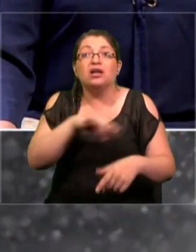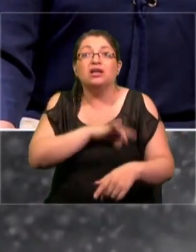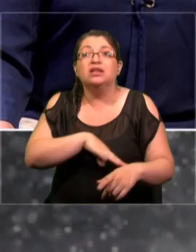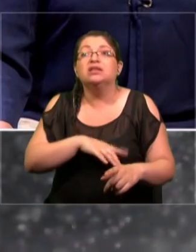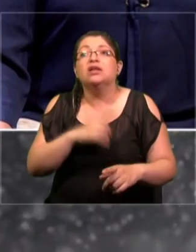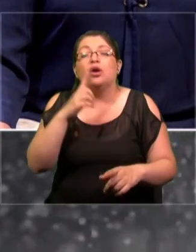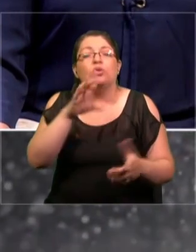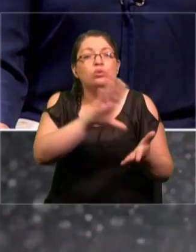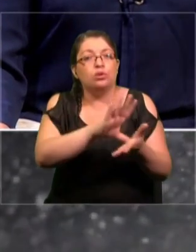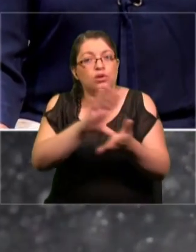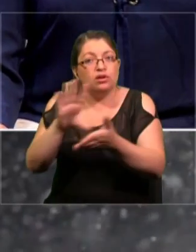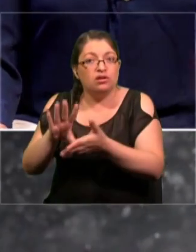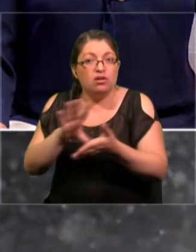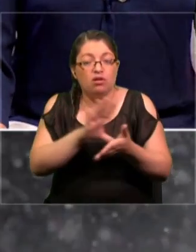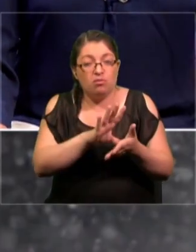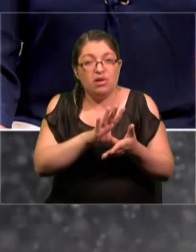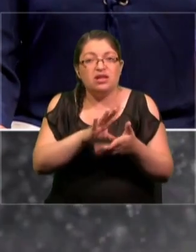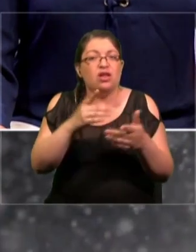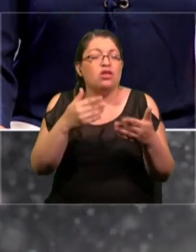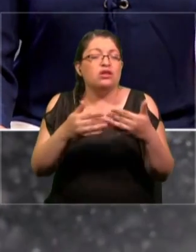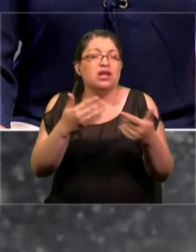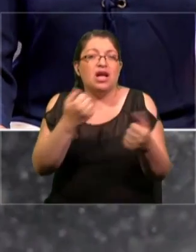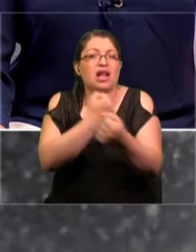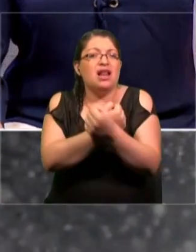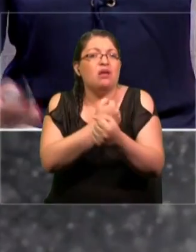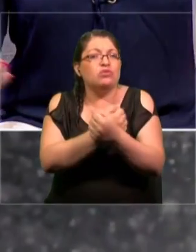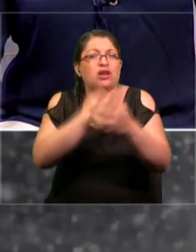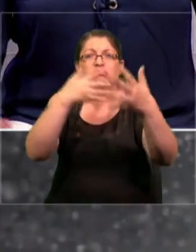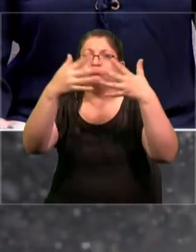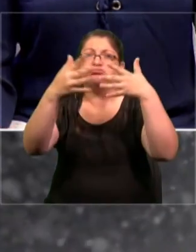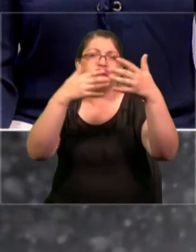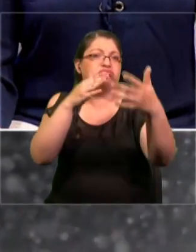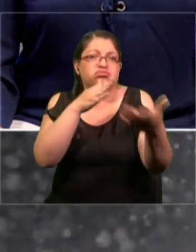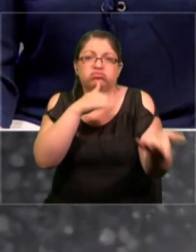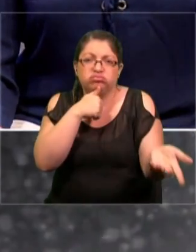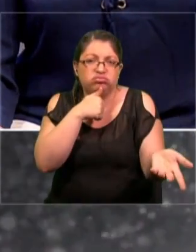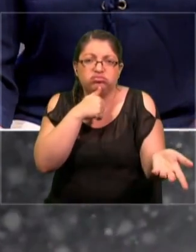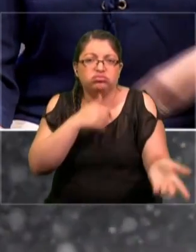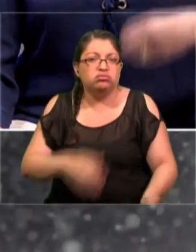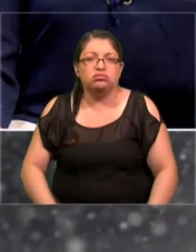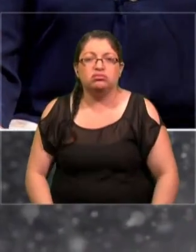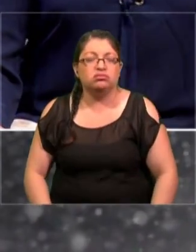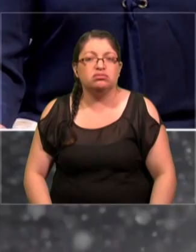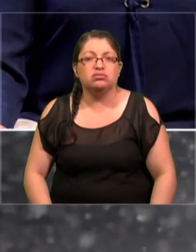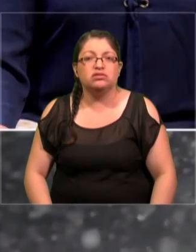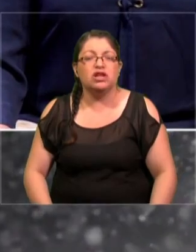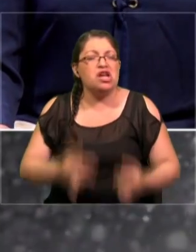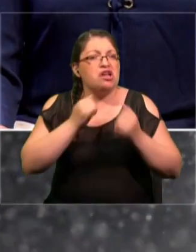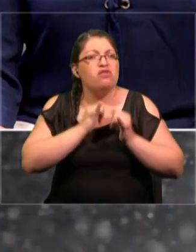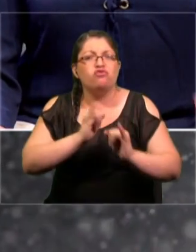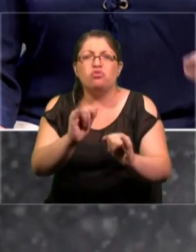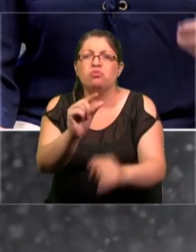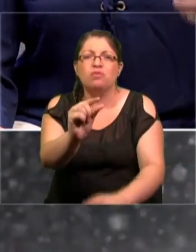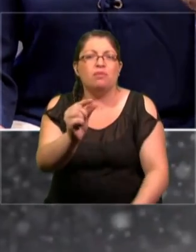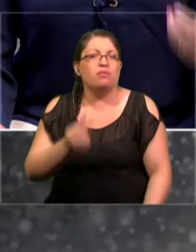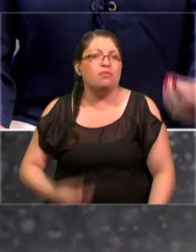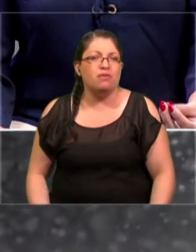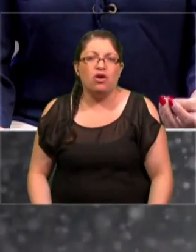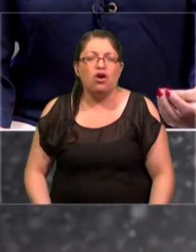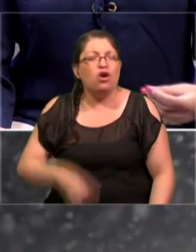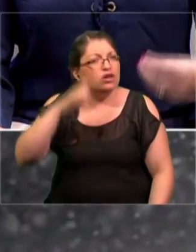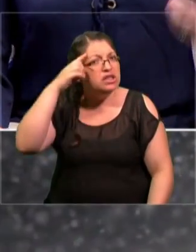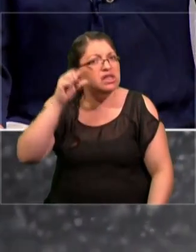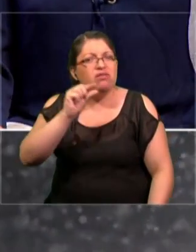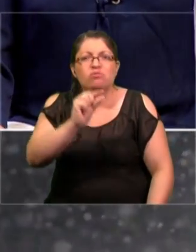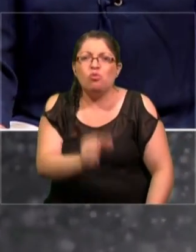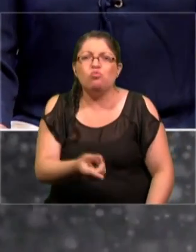de los países donde la policía es menos transparente, más opaca, entrega menos información, se sabe